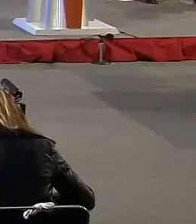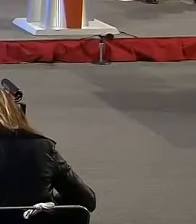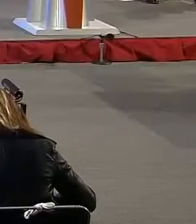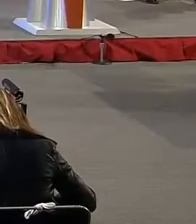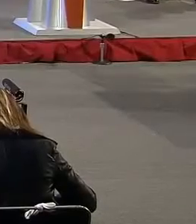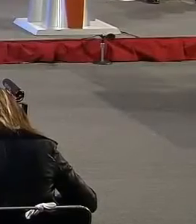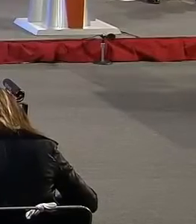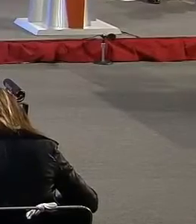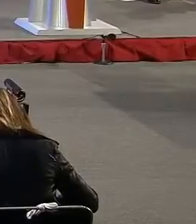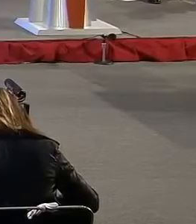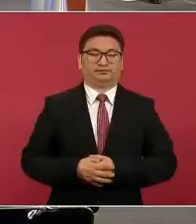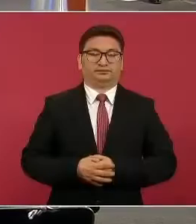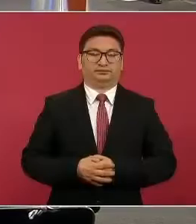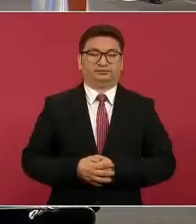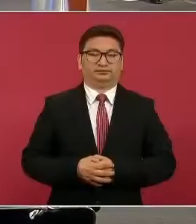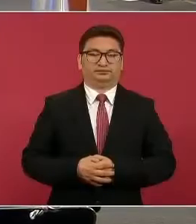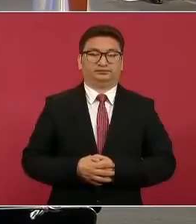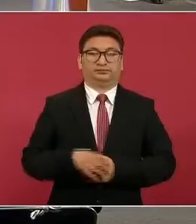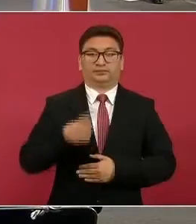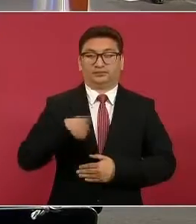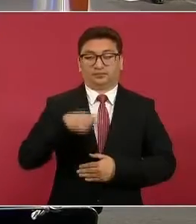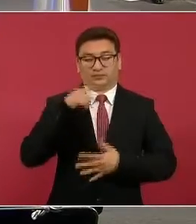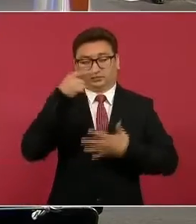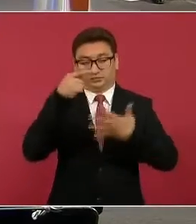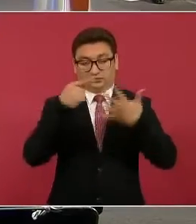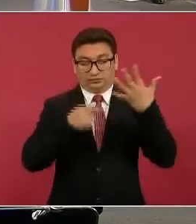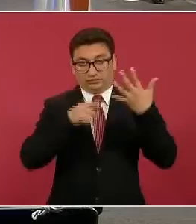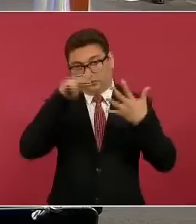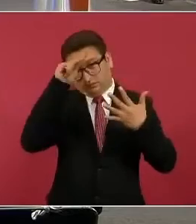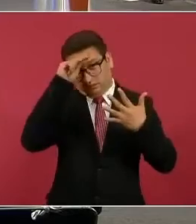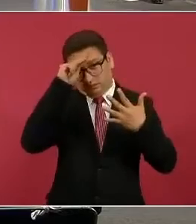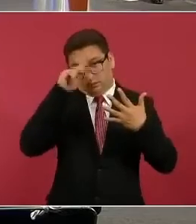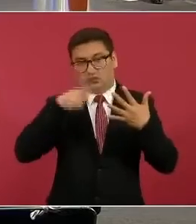estamos desde luego abajo de Perú,